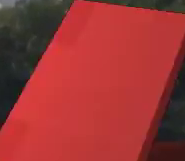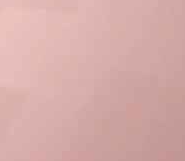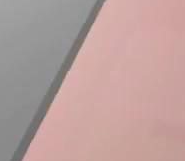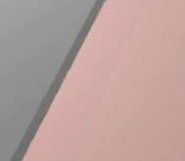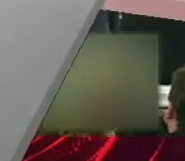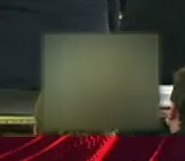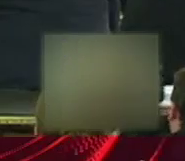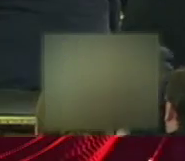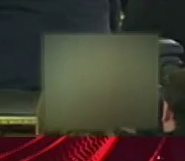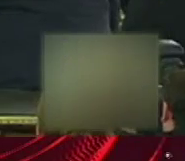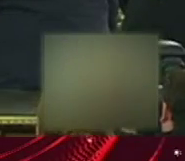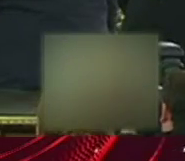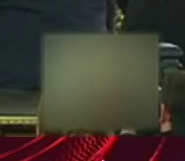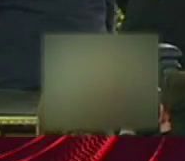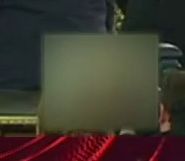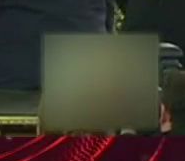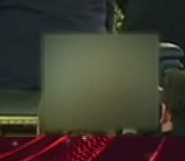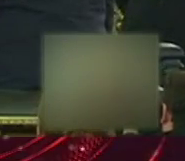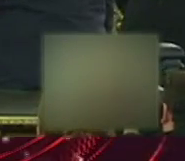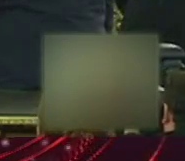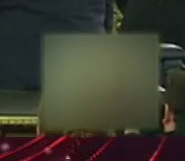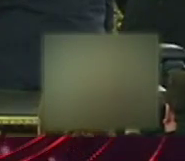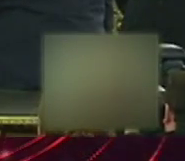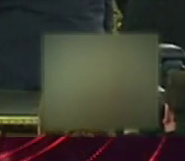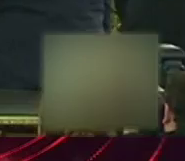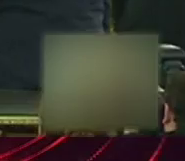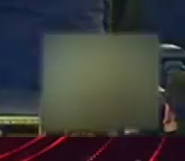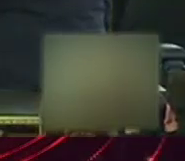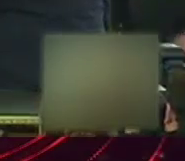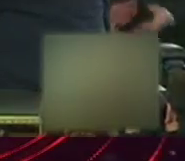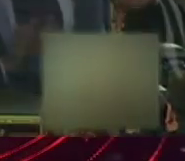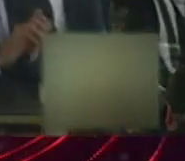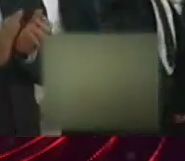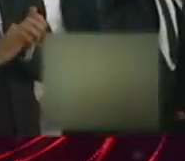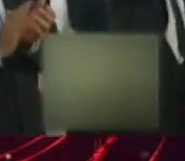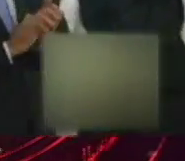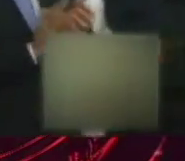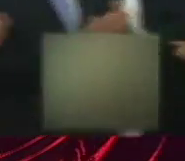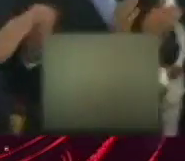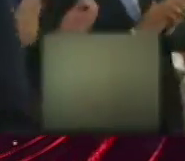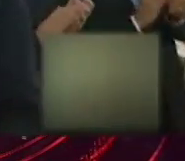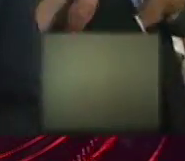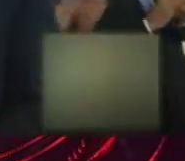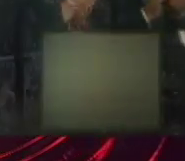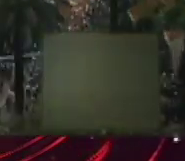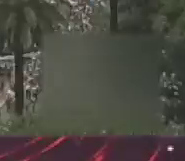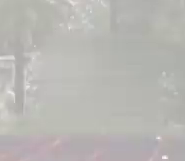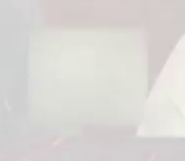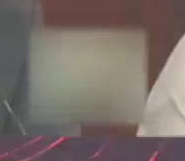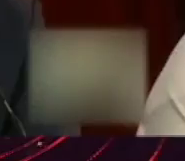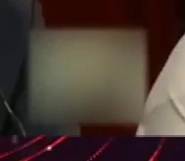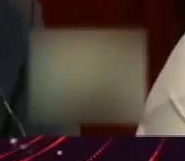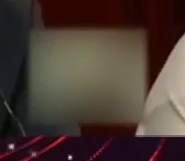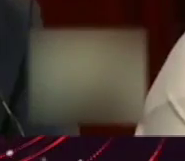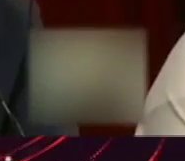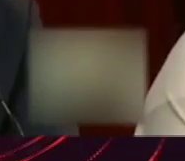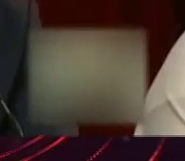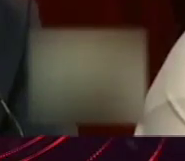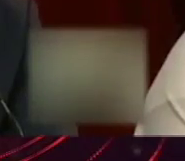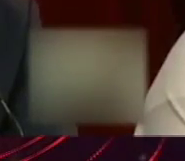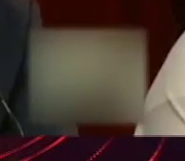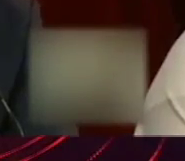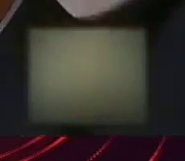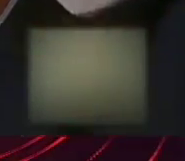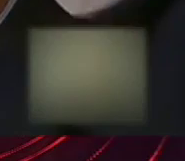limpias. En el mundo, el nuevo presidente de Argentina llama a la tolerancia y va contra la corrupción. Esconder